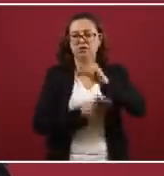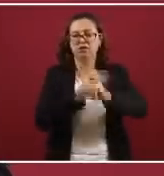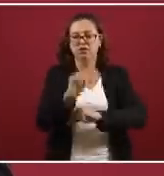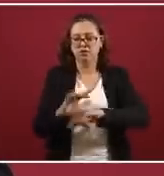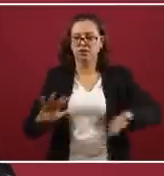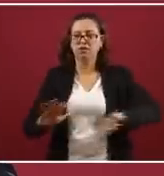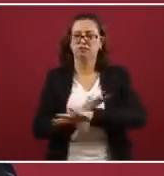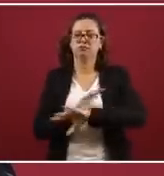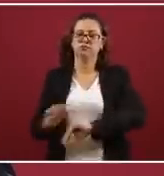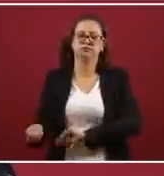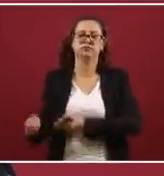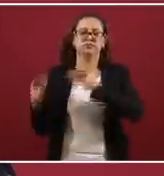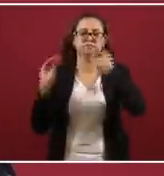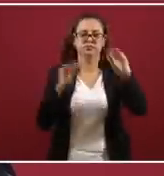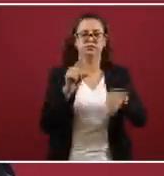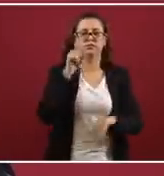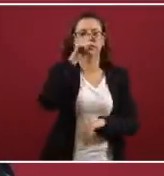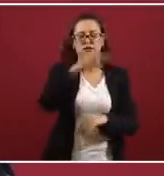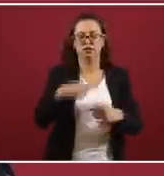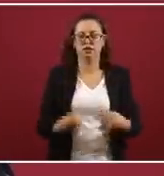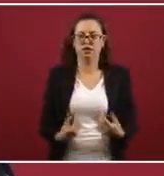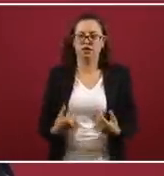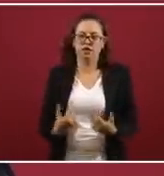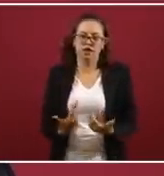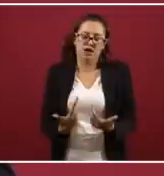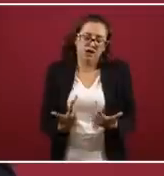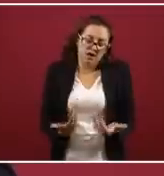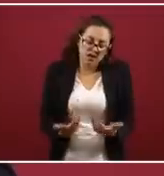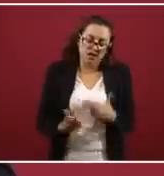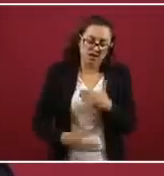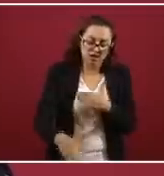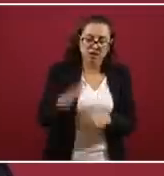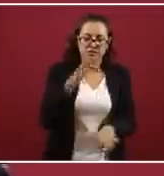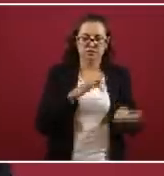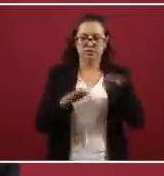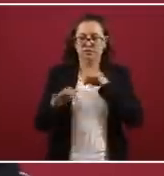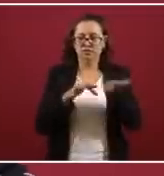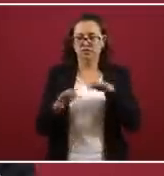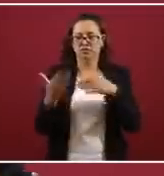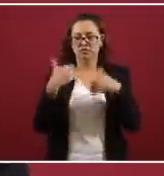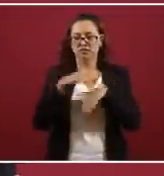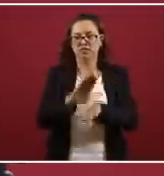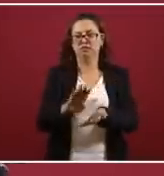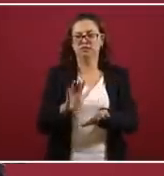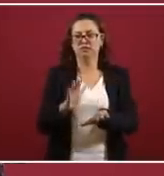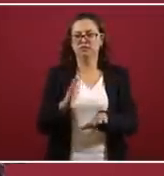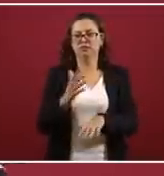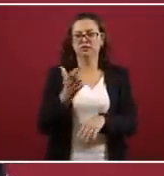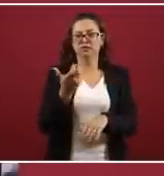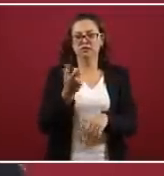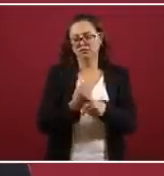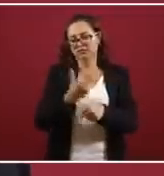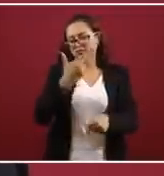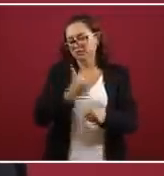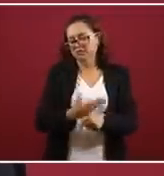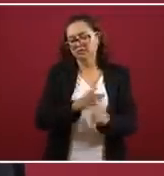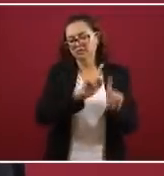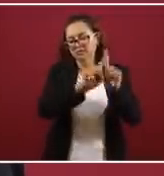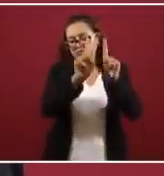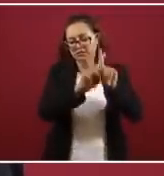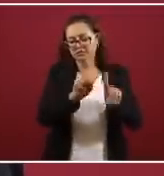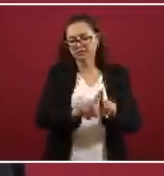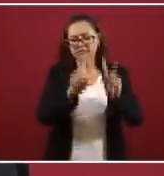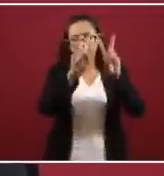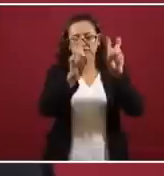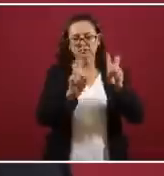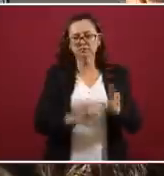atendiendo desde Ciudad Obregón todo lo que tiene que ver con el accionar perdón, de la Secretaría, como lo ha indicado